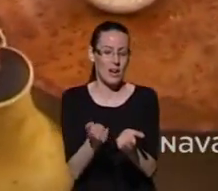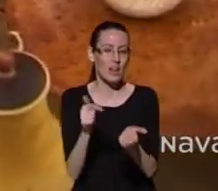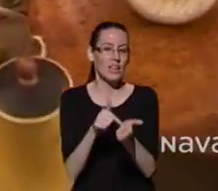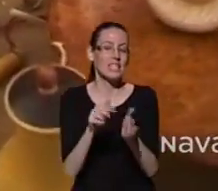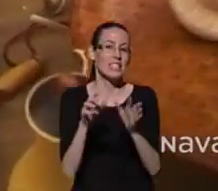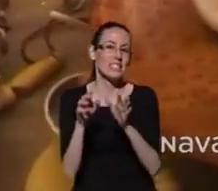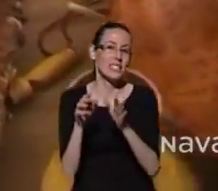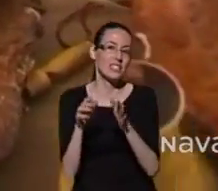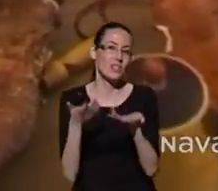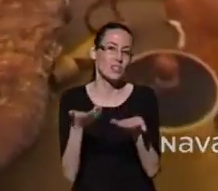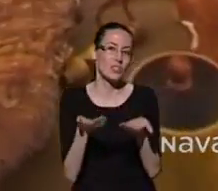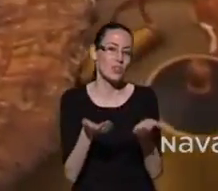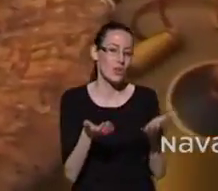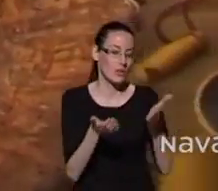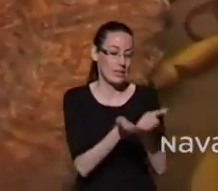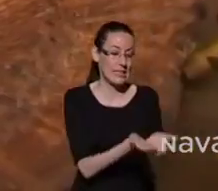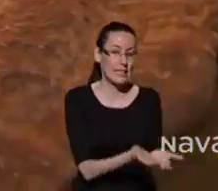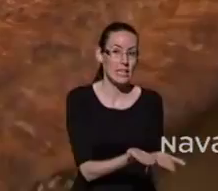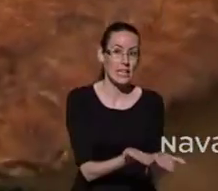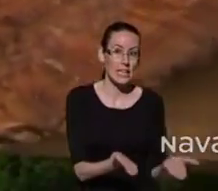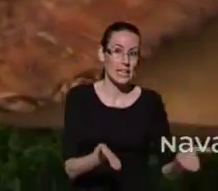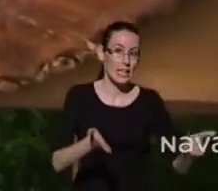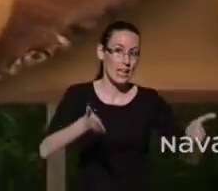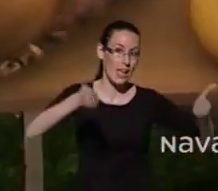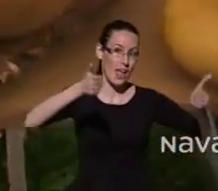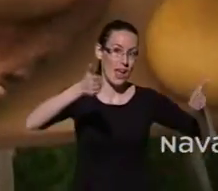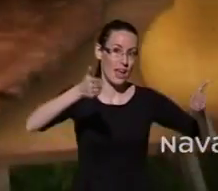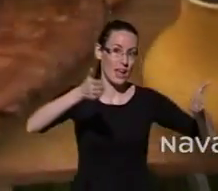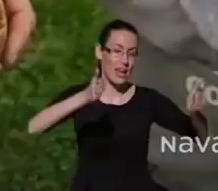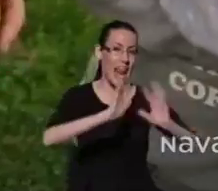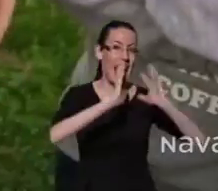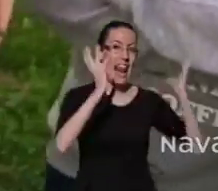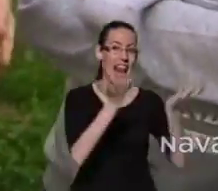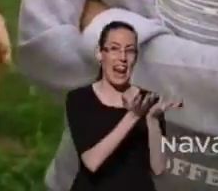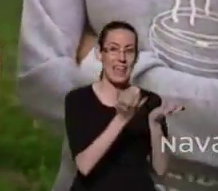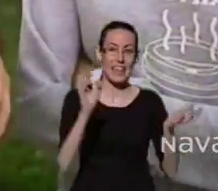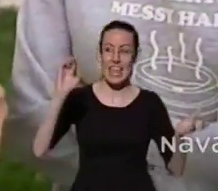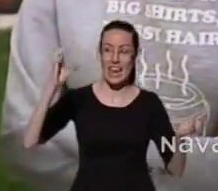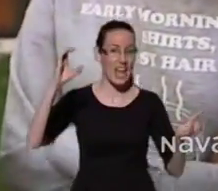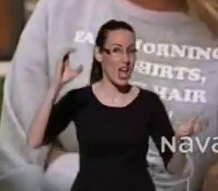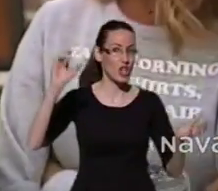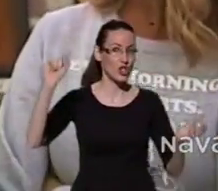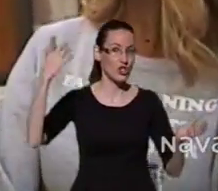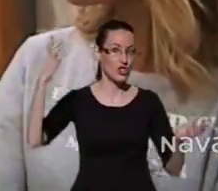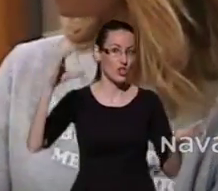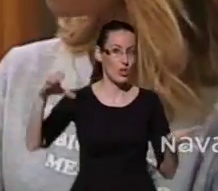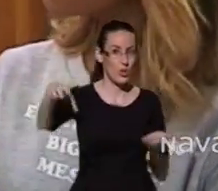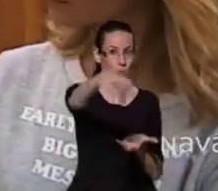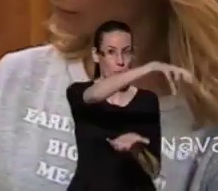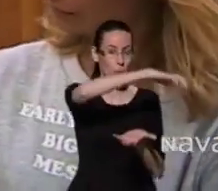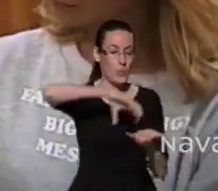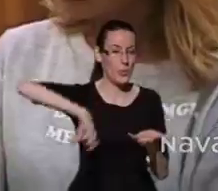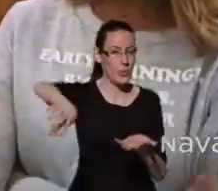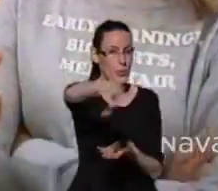tierra y esto es el sol. Sol. Y por eso hace esto, la pieza. ¡Hala! Esto es una verruga de acacia.